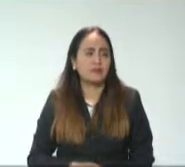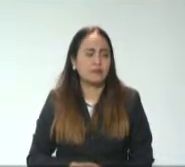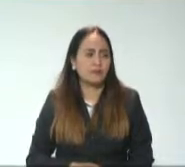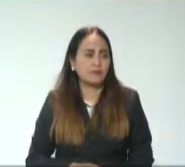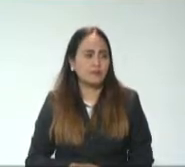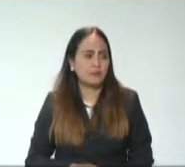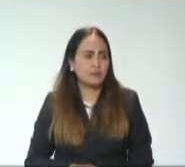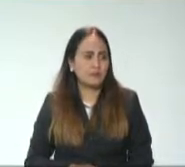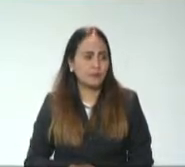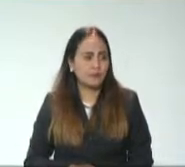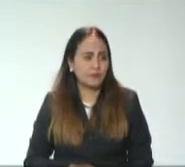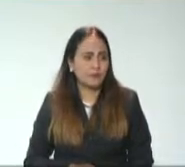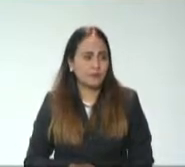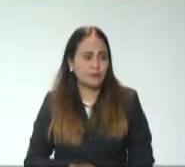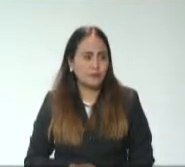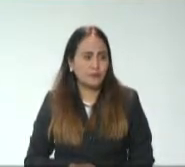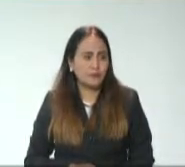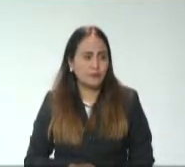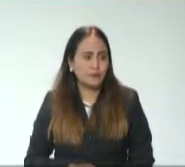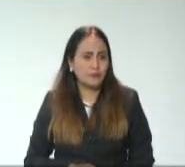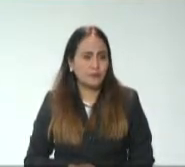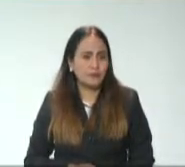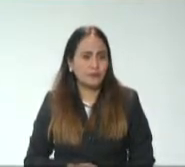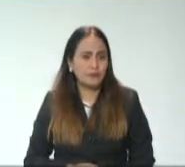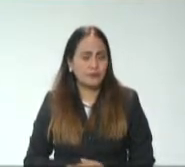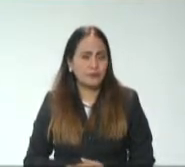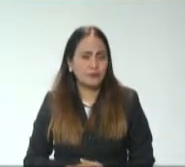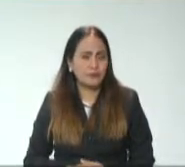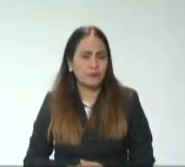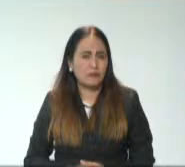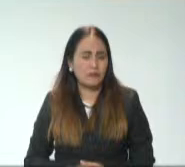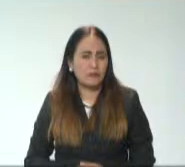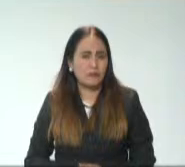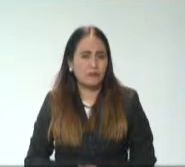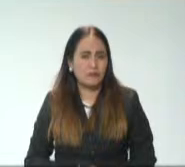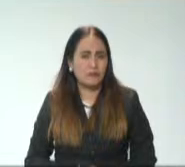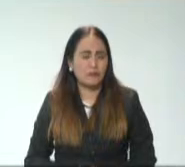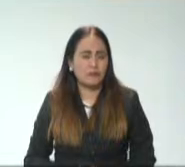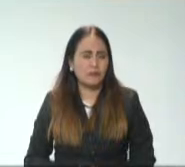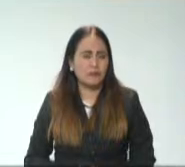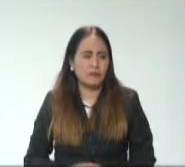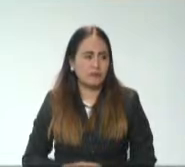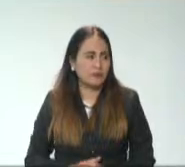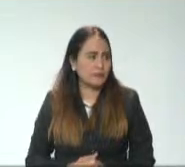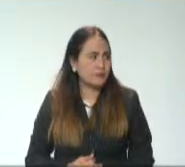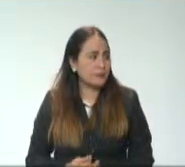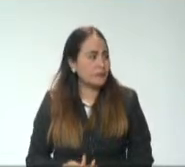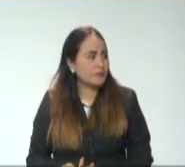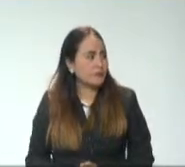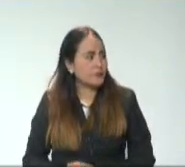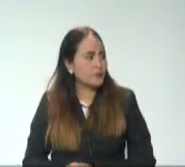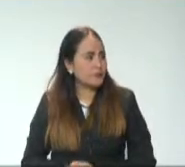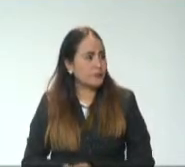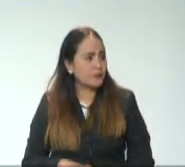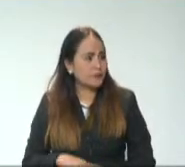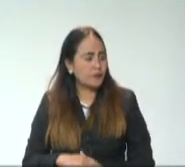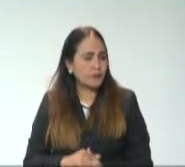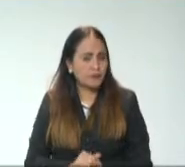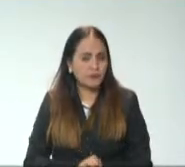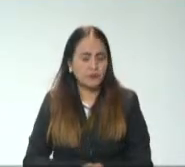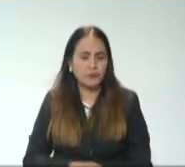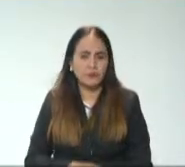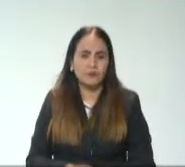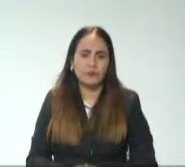legislativa también hemos acompañado un modelo el los la arena local no la arena más cercana al